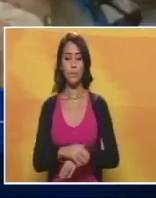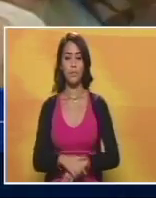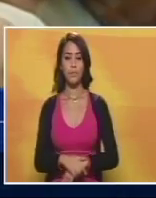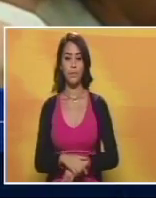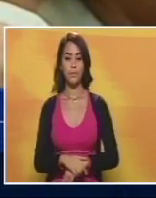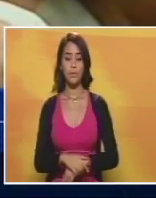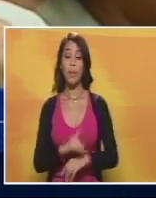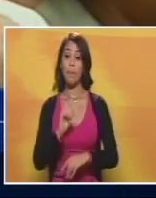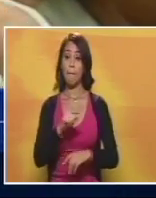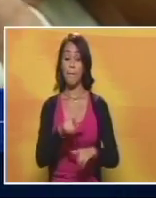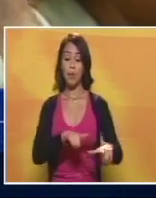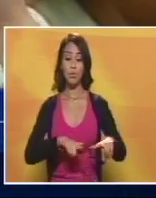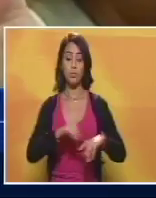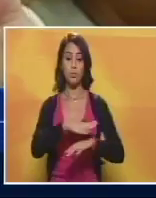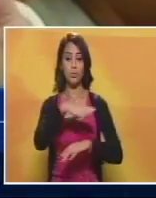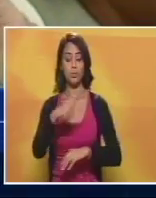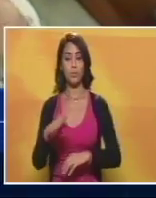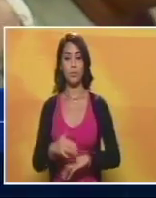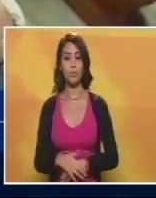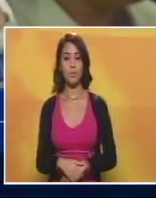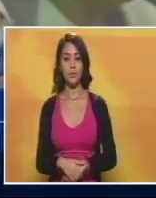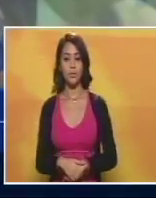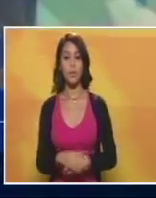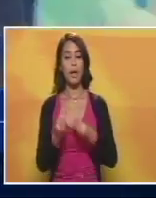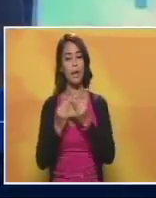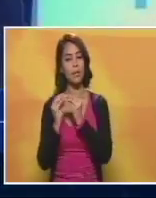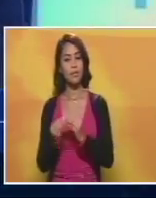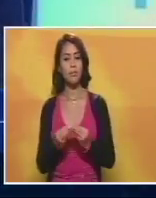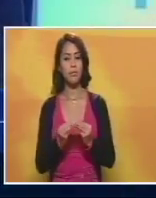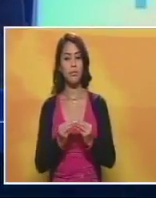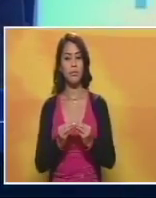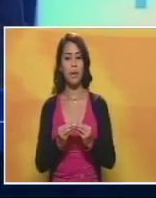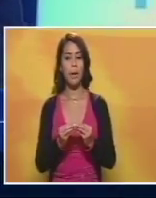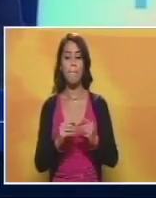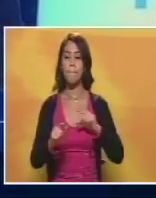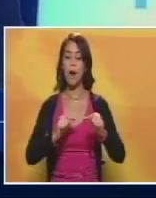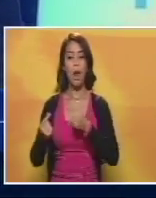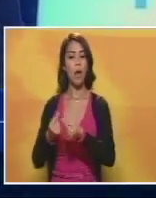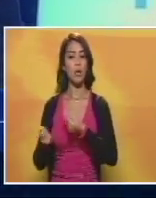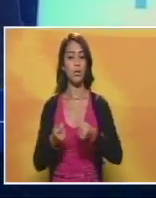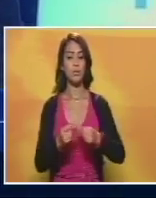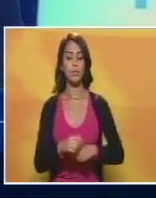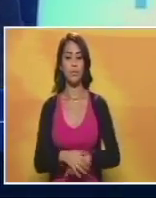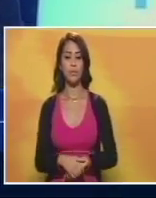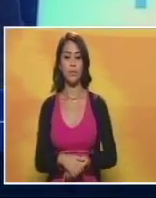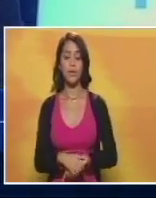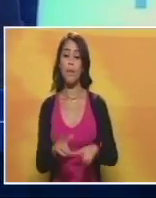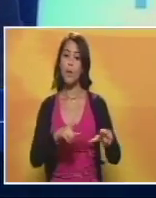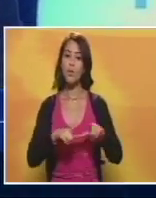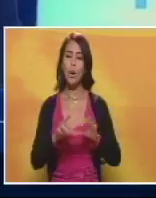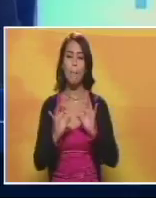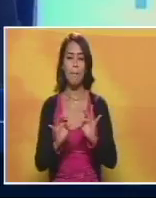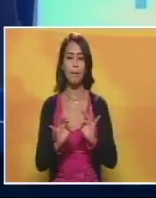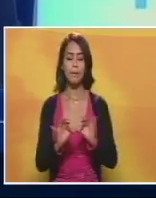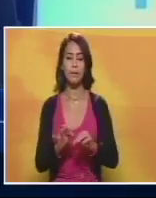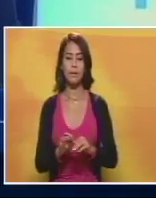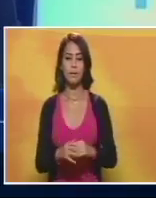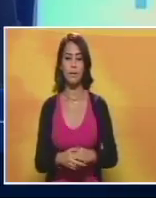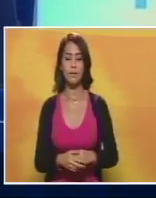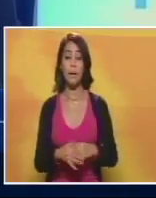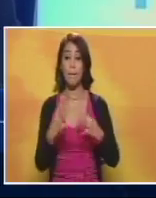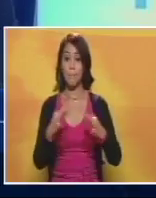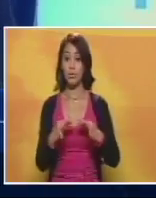Rodríguez explicó que, de acuerdo a las garantías electorales para las presidenciales, marcha de buena manera mediante el encuentro del candidato Henry Falcón y